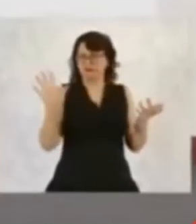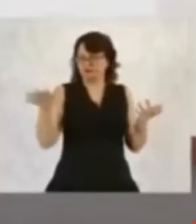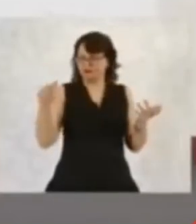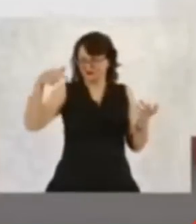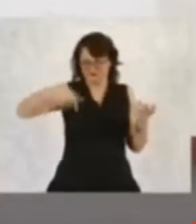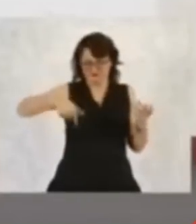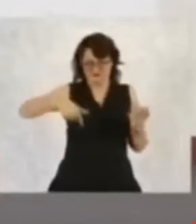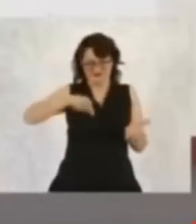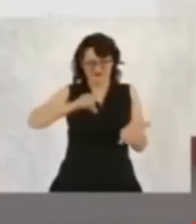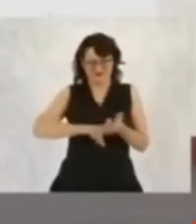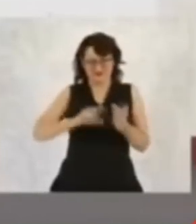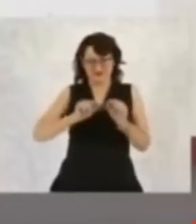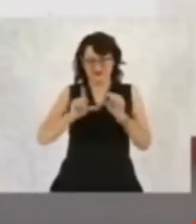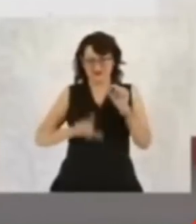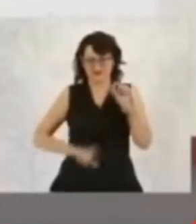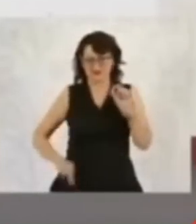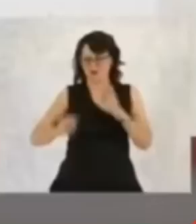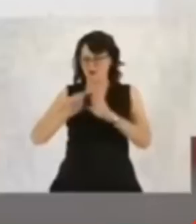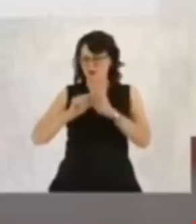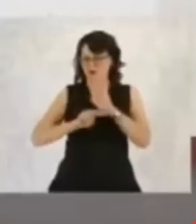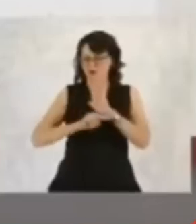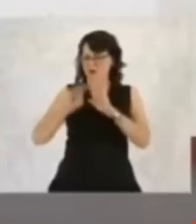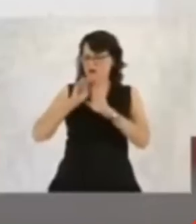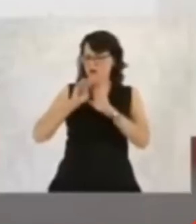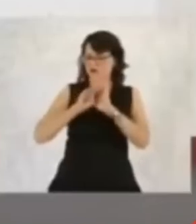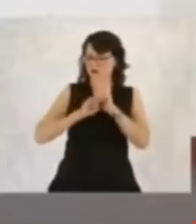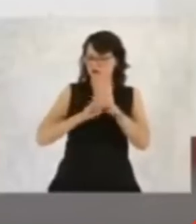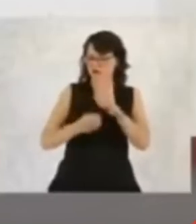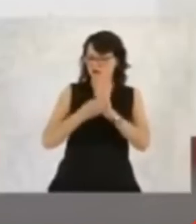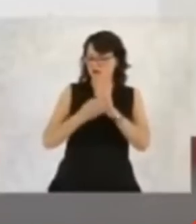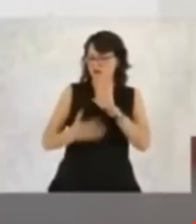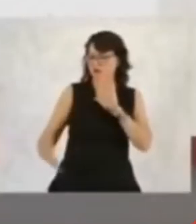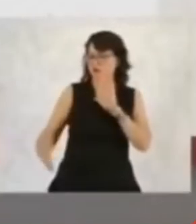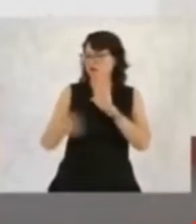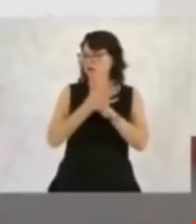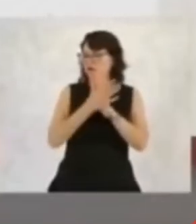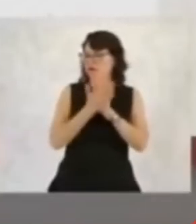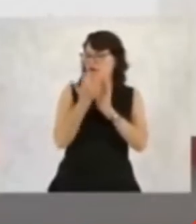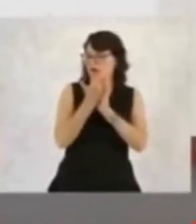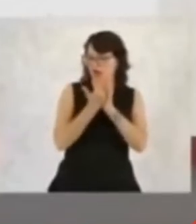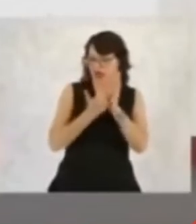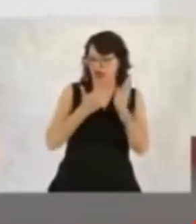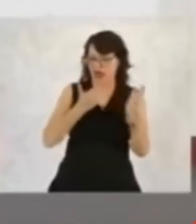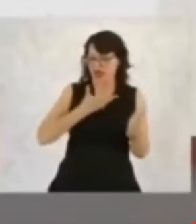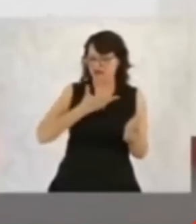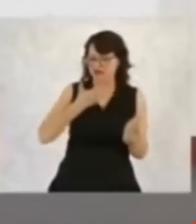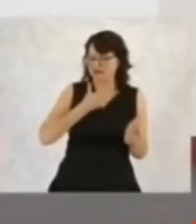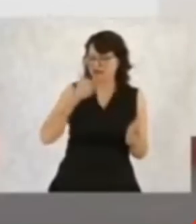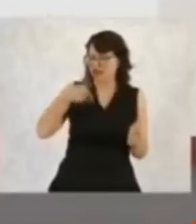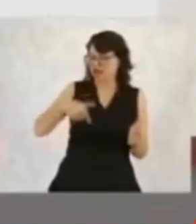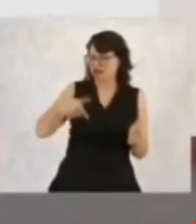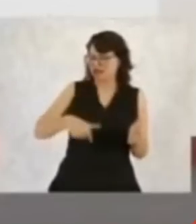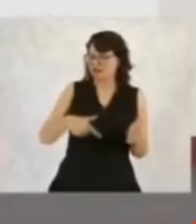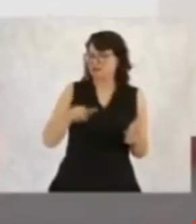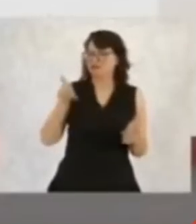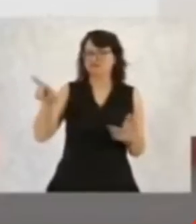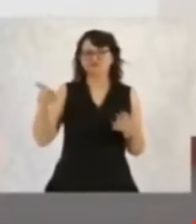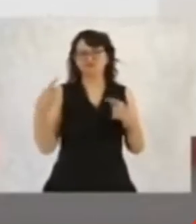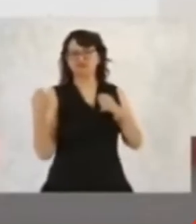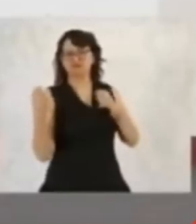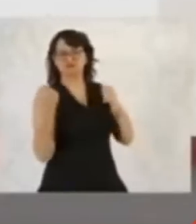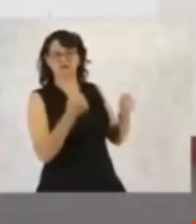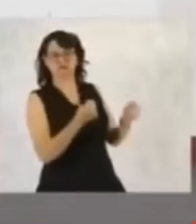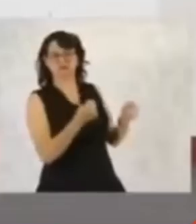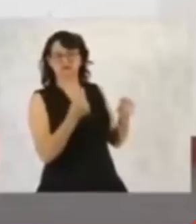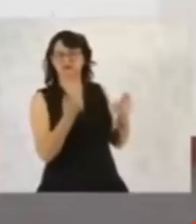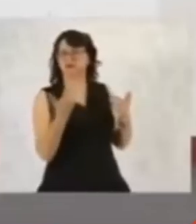normas y procedimientos de auditoría emitidos por el Instituto Mexicano de Contadores Públicos, AC. Sin embargo, la Cámara